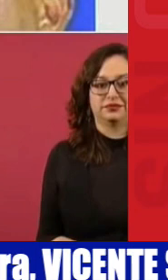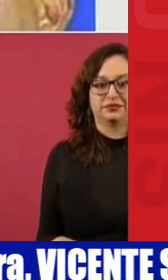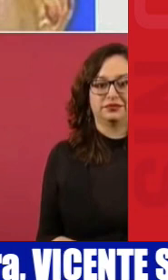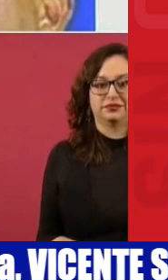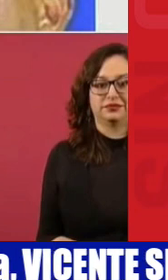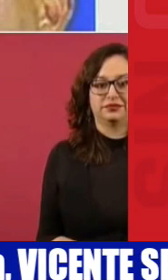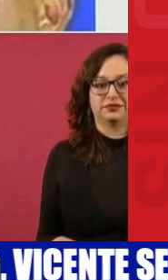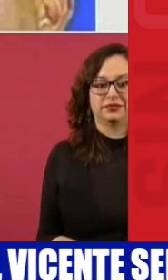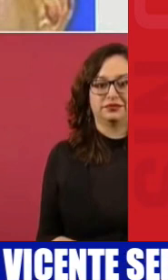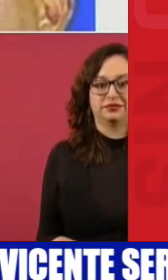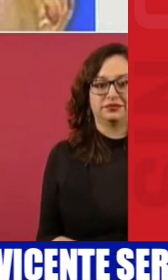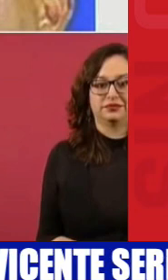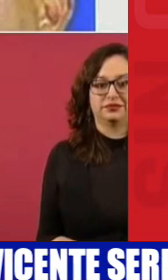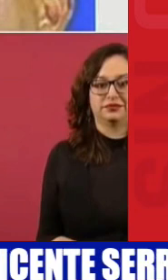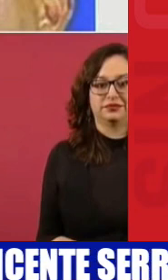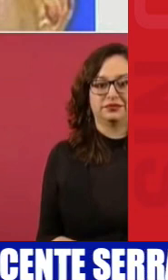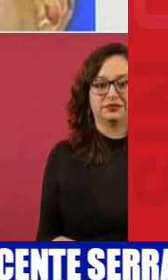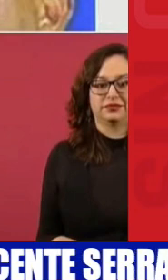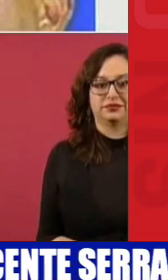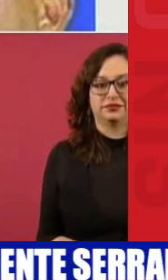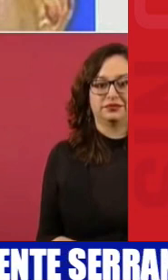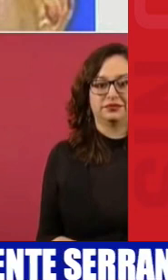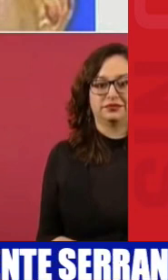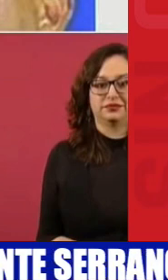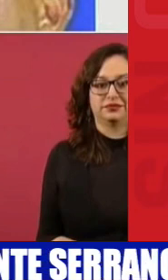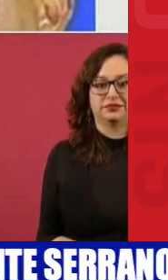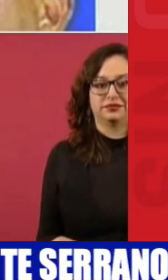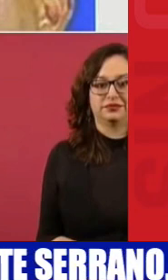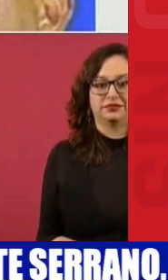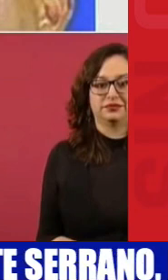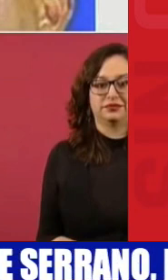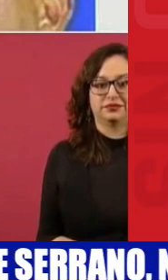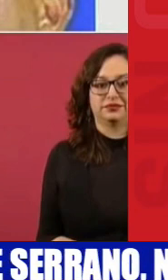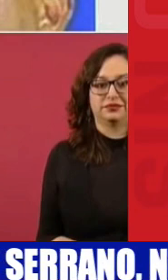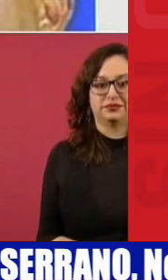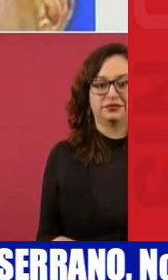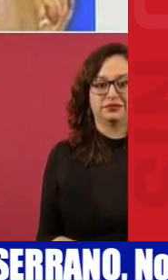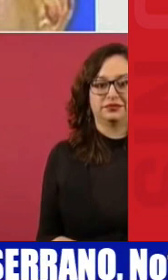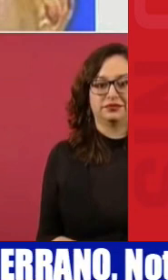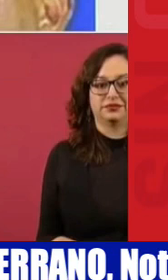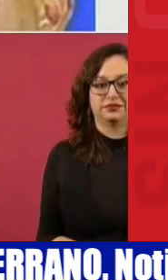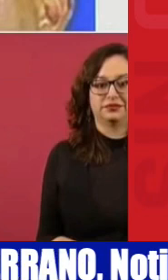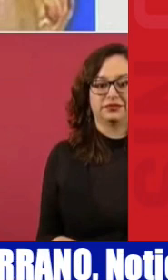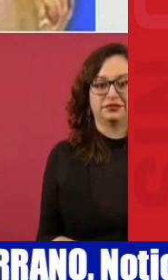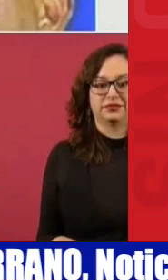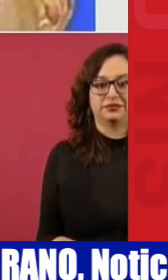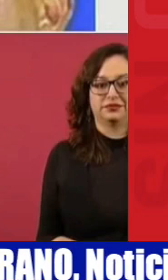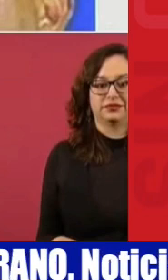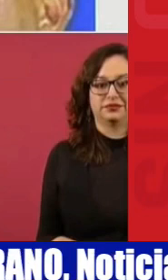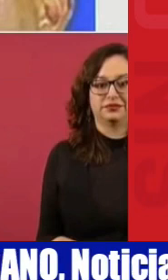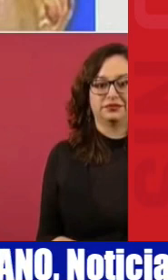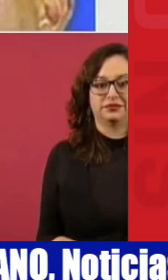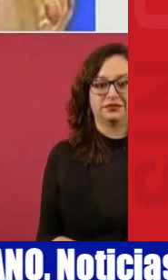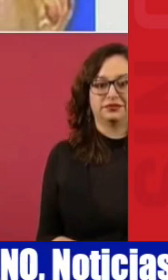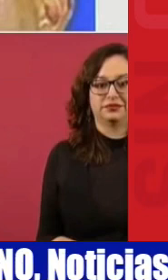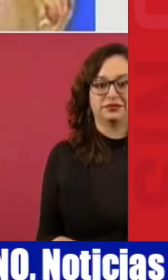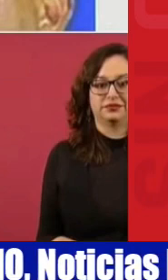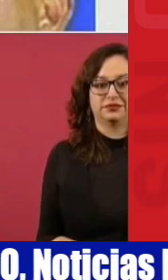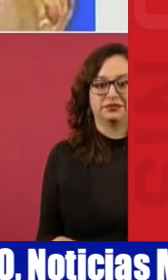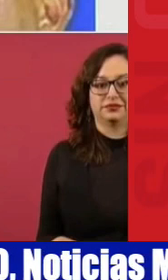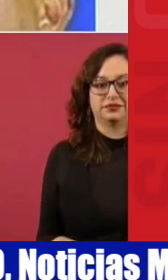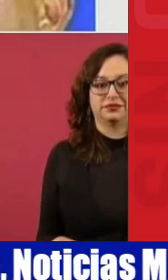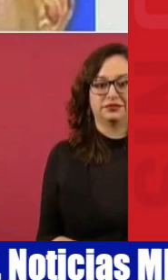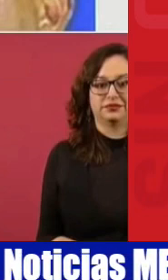2006, como una alegoría al planteamiento que hizo pues uno de los reyes absolutistas